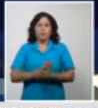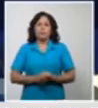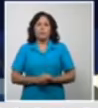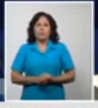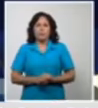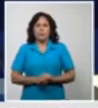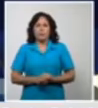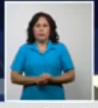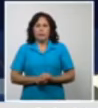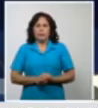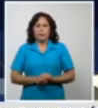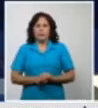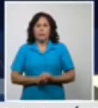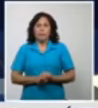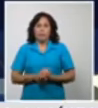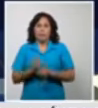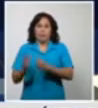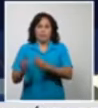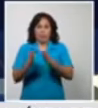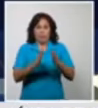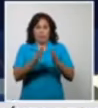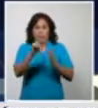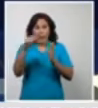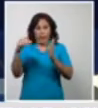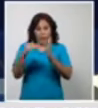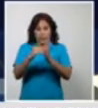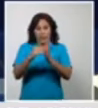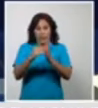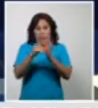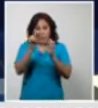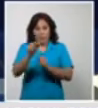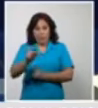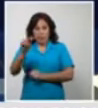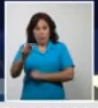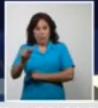De los 1.000 se mantienen, y me